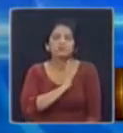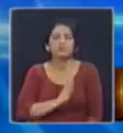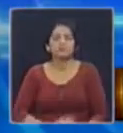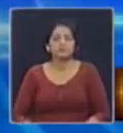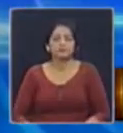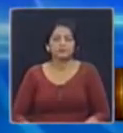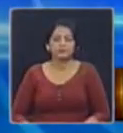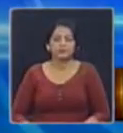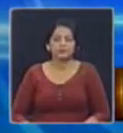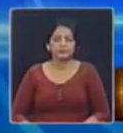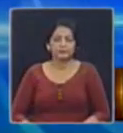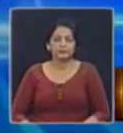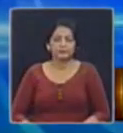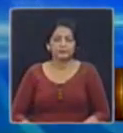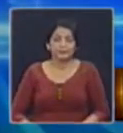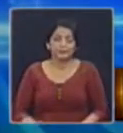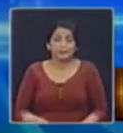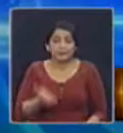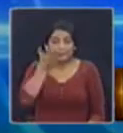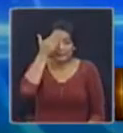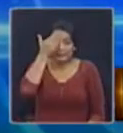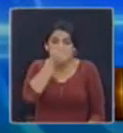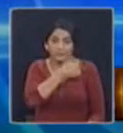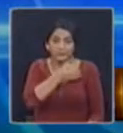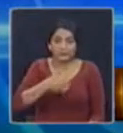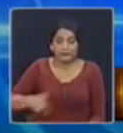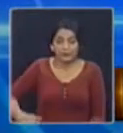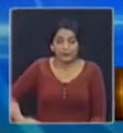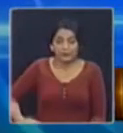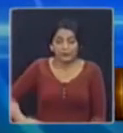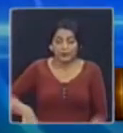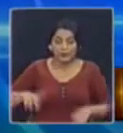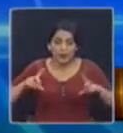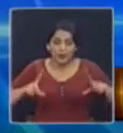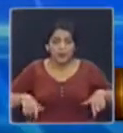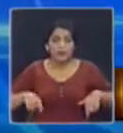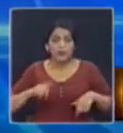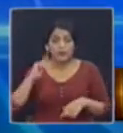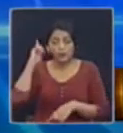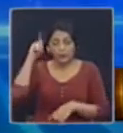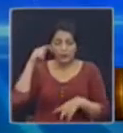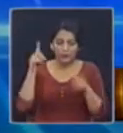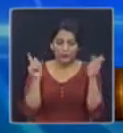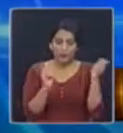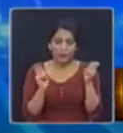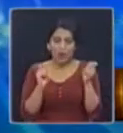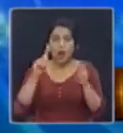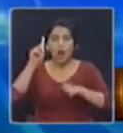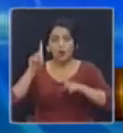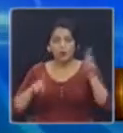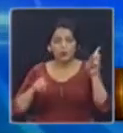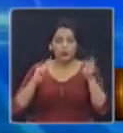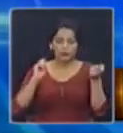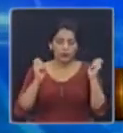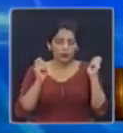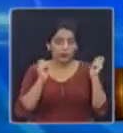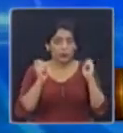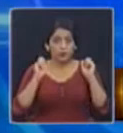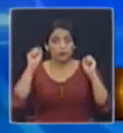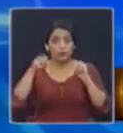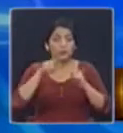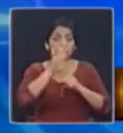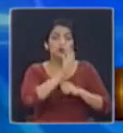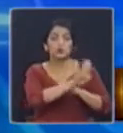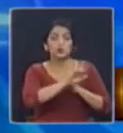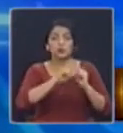del primer mandatario, que evidentemente pues hay un cambio de estilo, ¿no? Se han generado incluso discrepancias dentro del bloque,